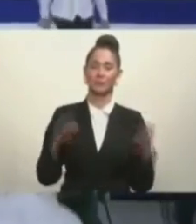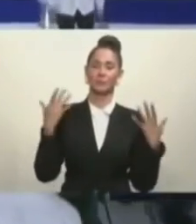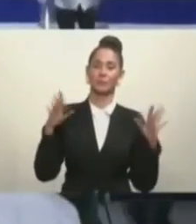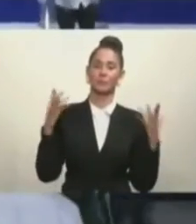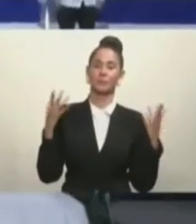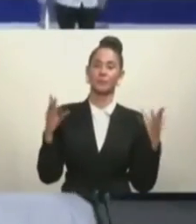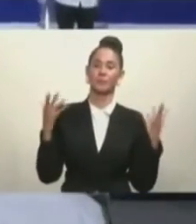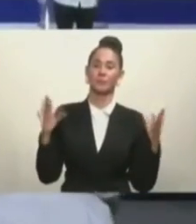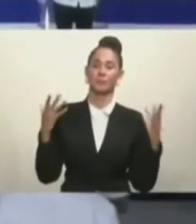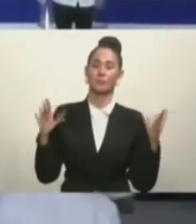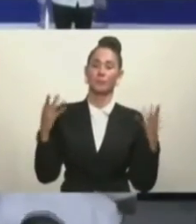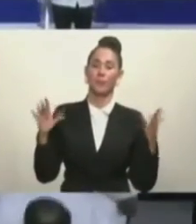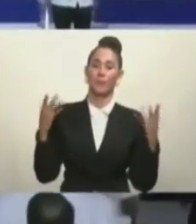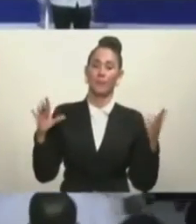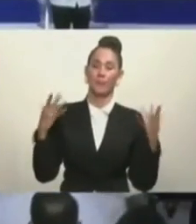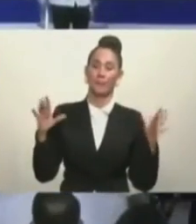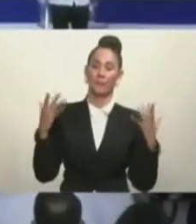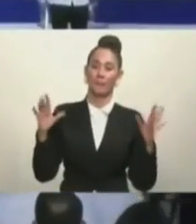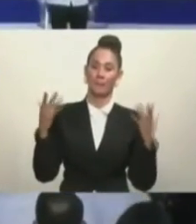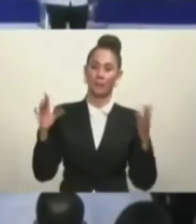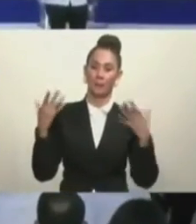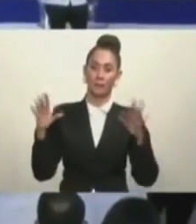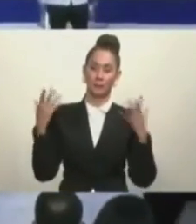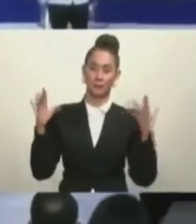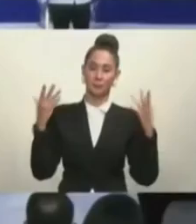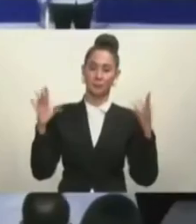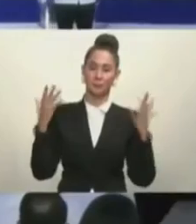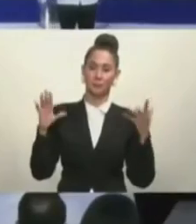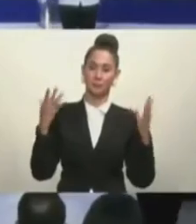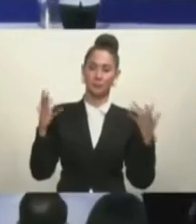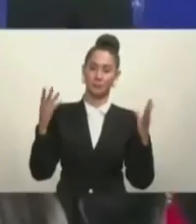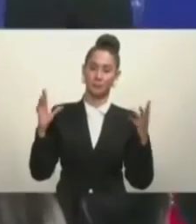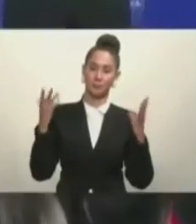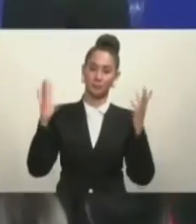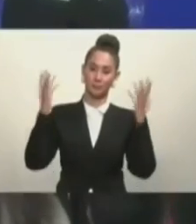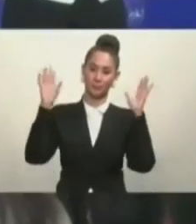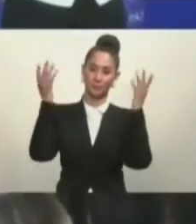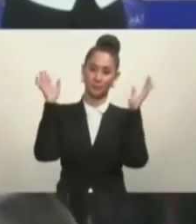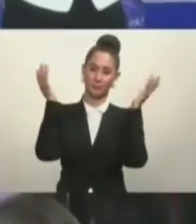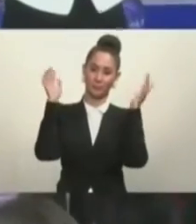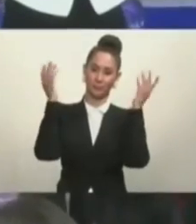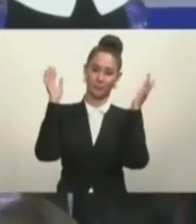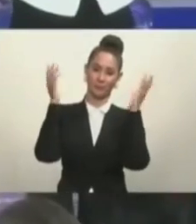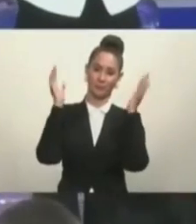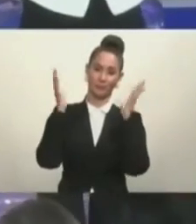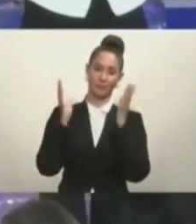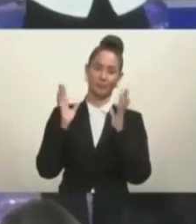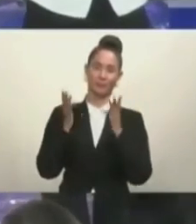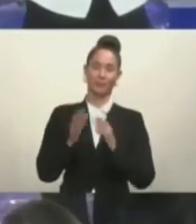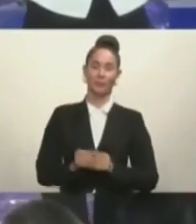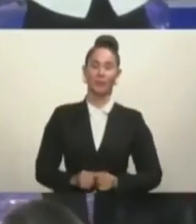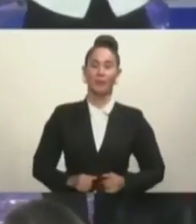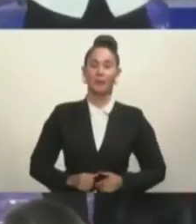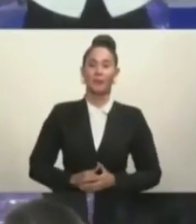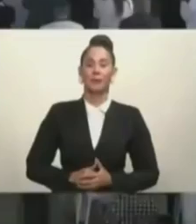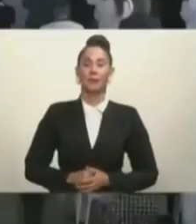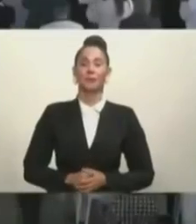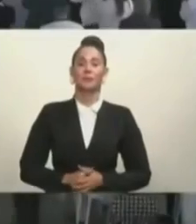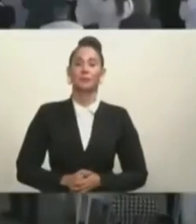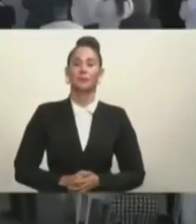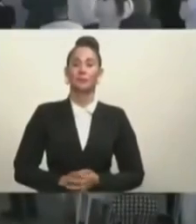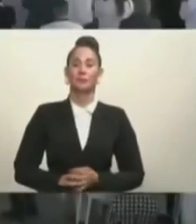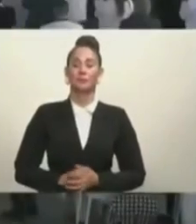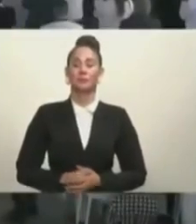ahorita el aguante que del psm ha cotejando y las especiales diciendo